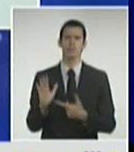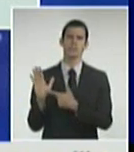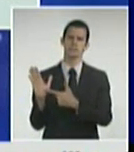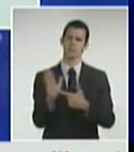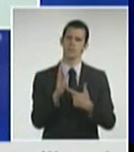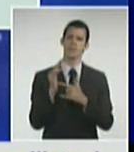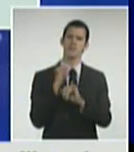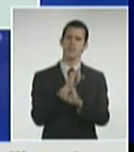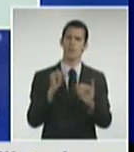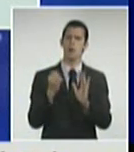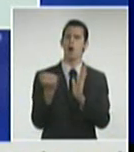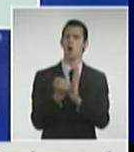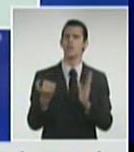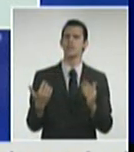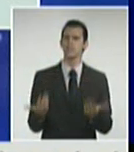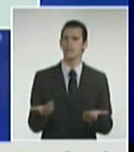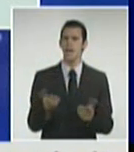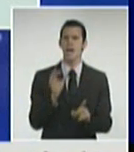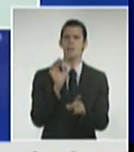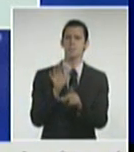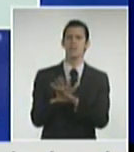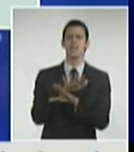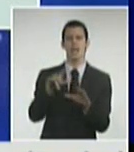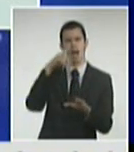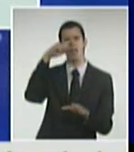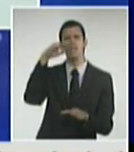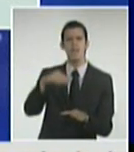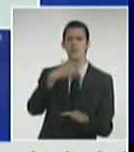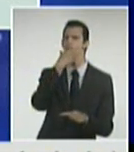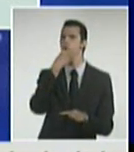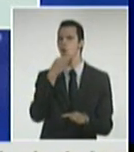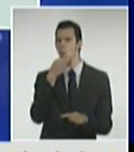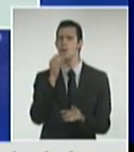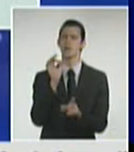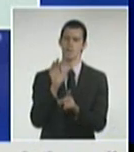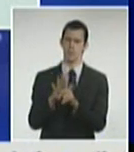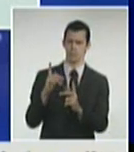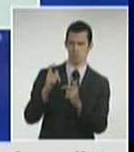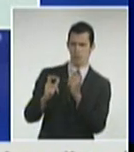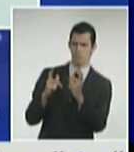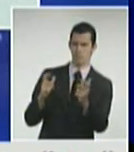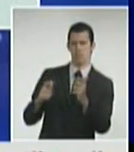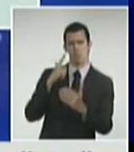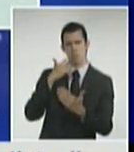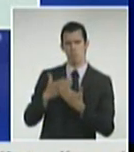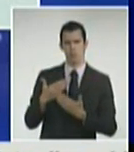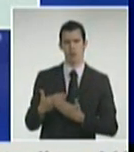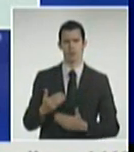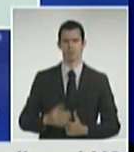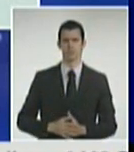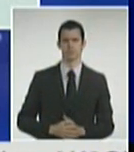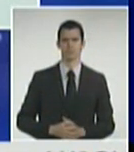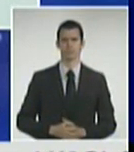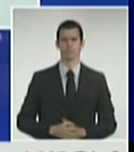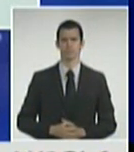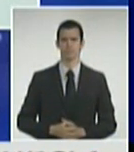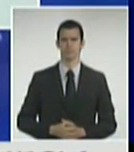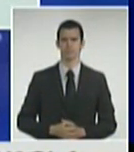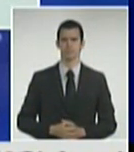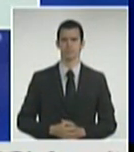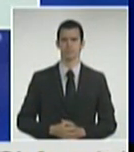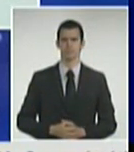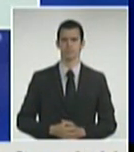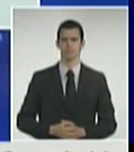interviniendo también los pacientes pediátricos con su ensayo clínico, que también vemos la satisfacción de